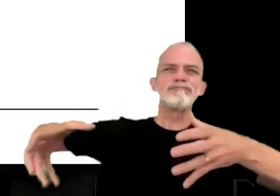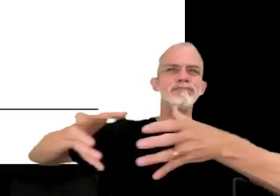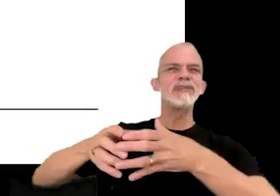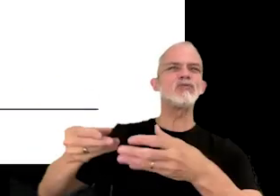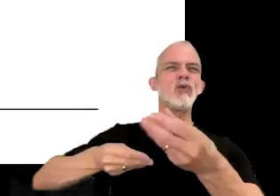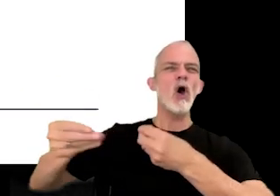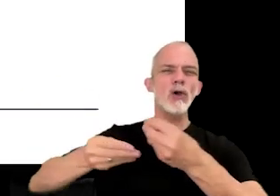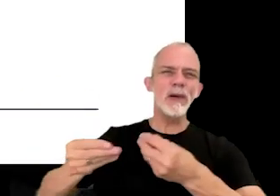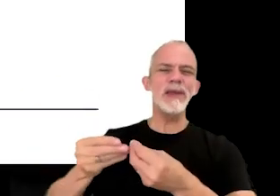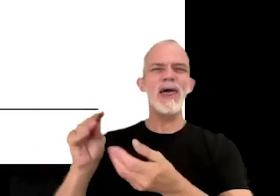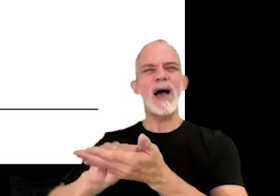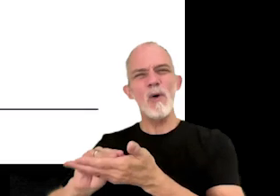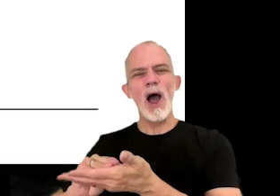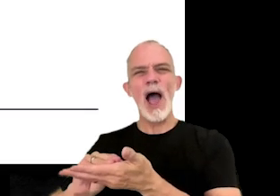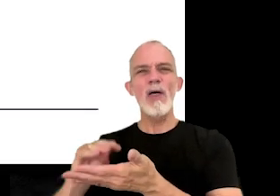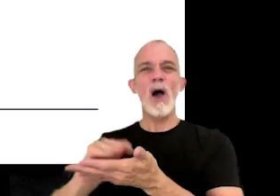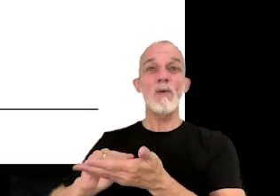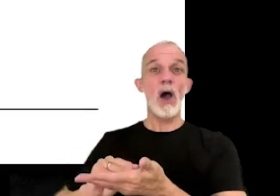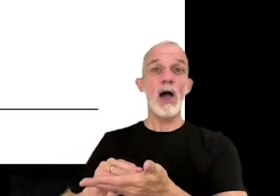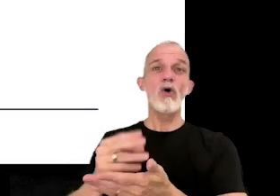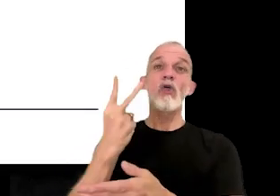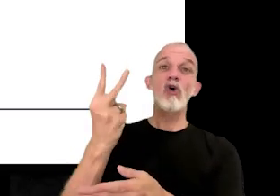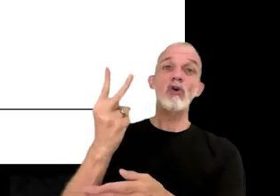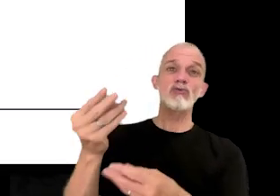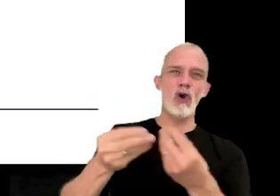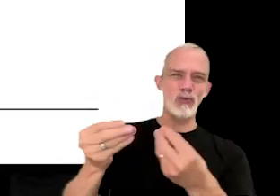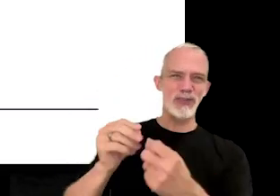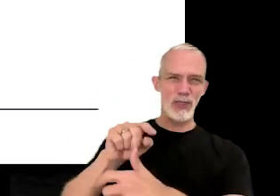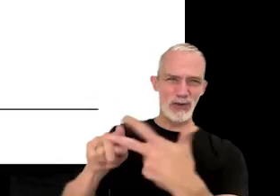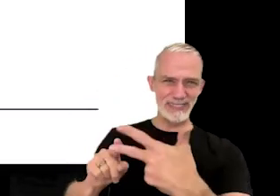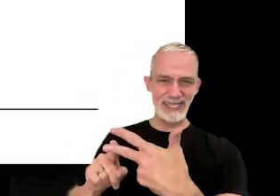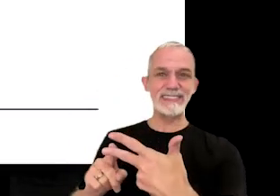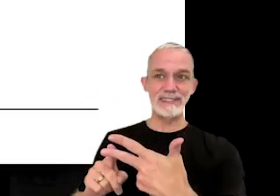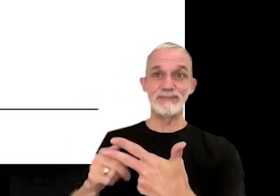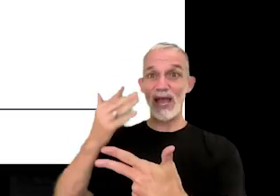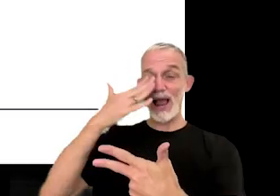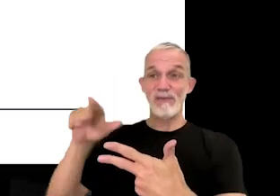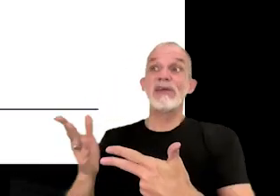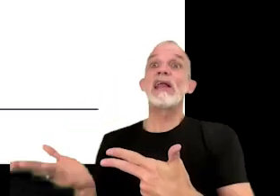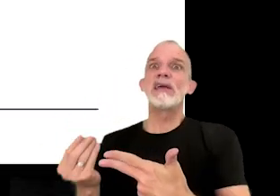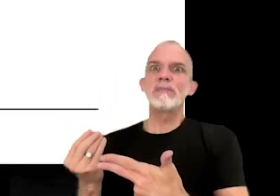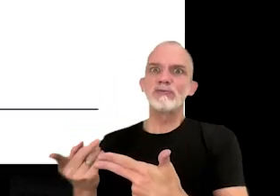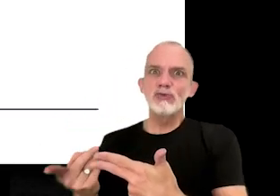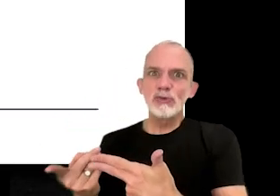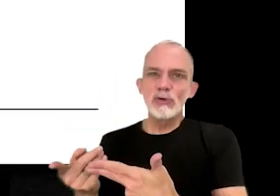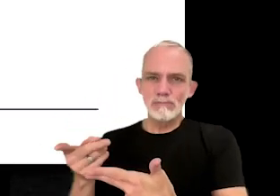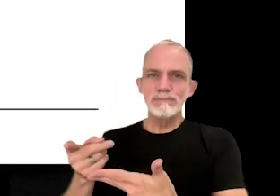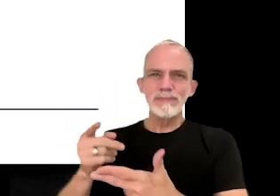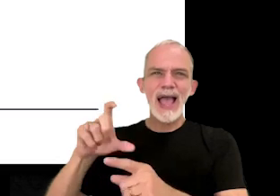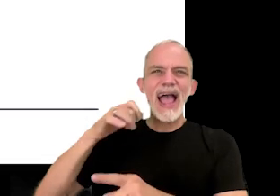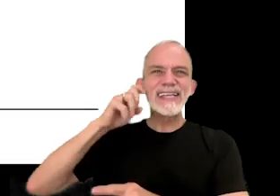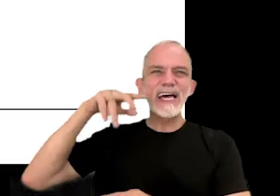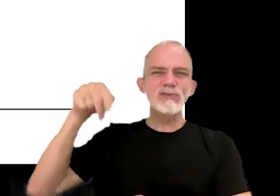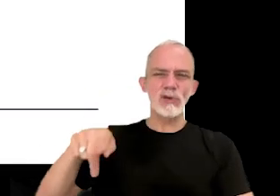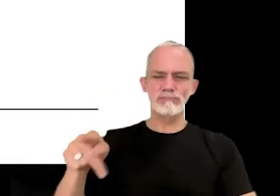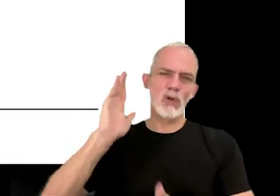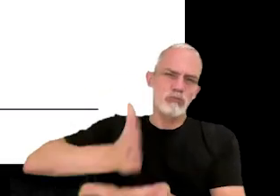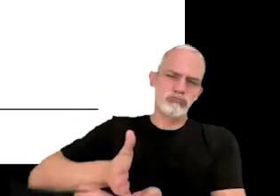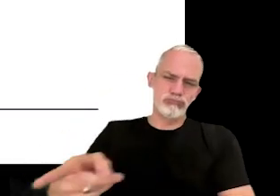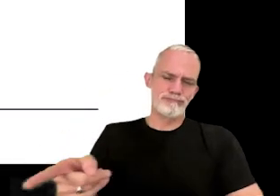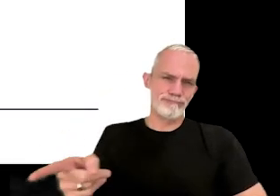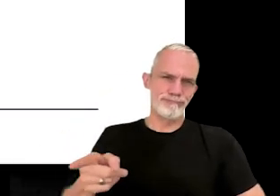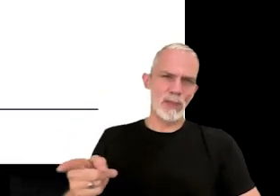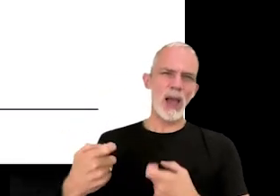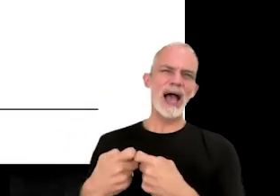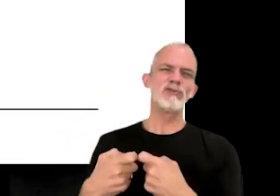y jurídico de un abogado y dos contadores que terminó siendo casación los condena por